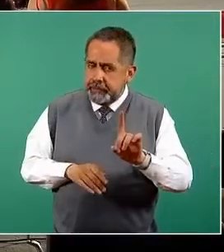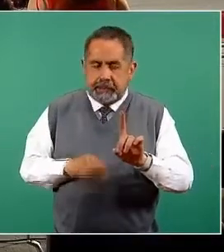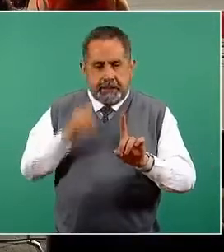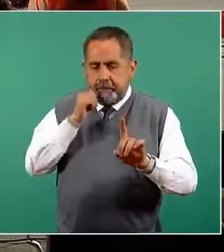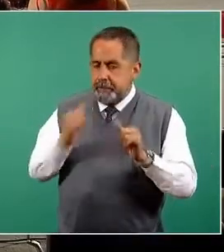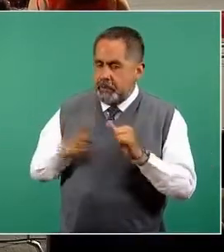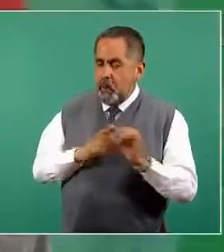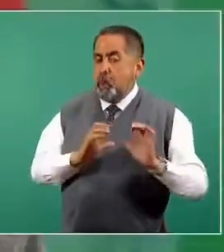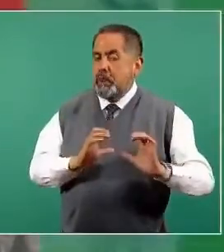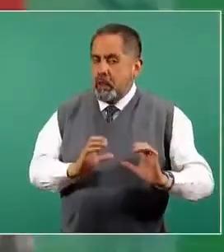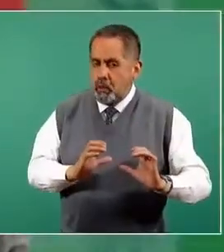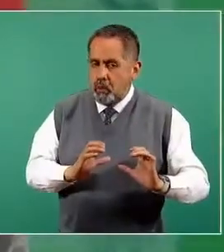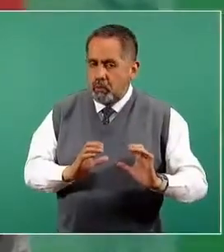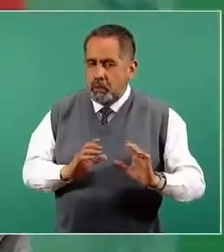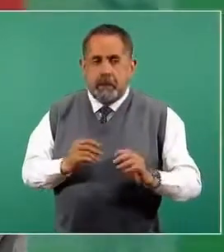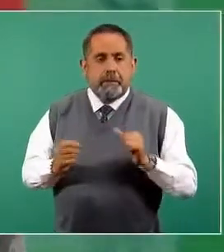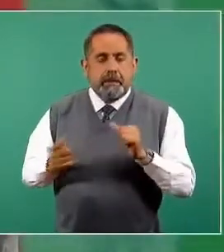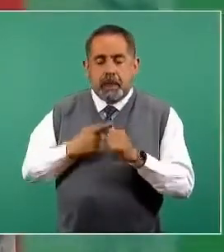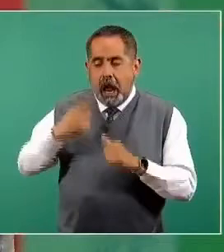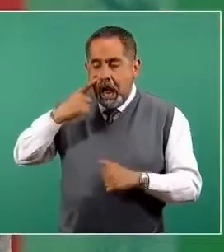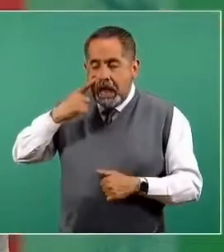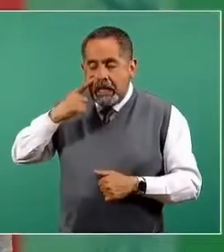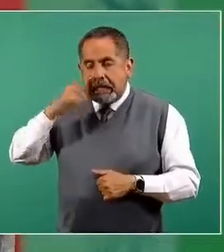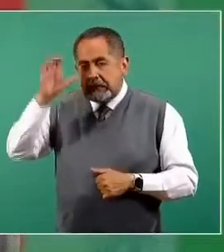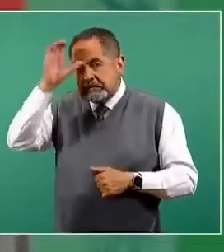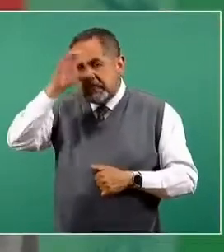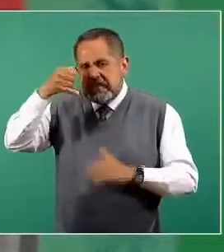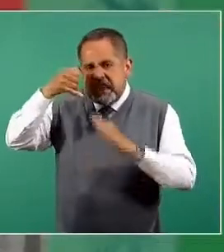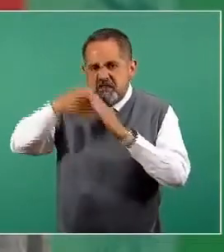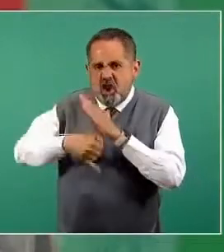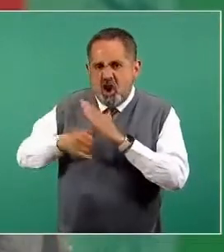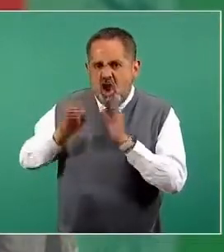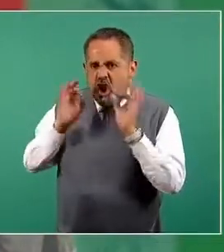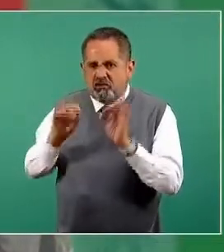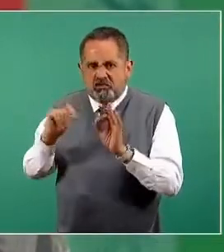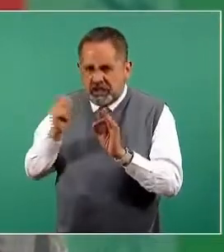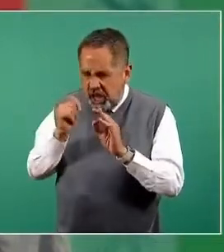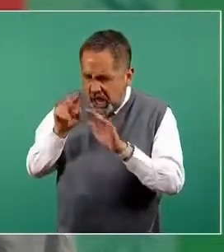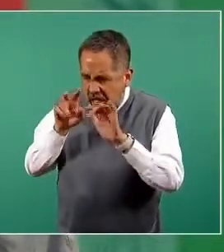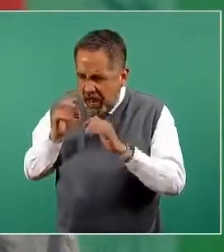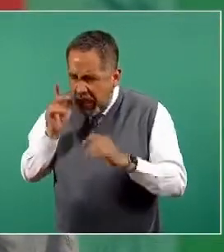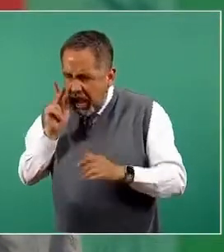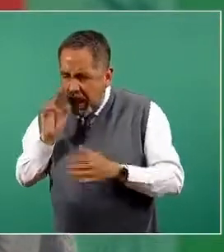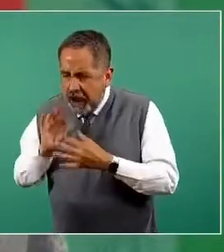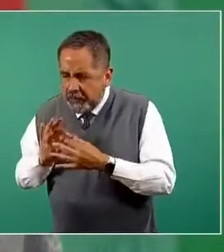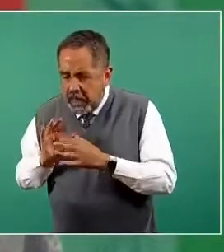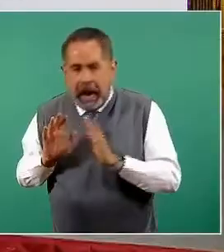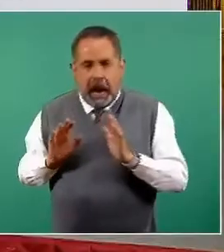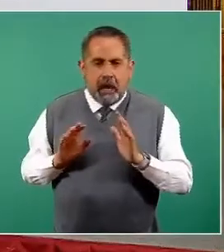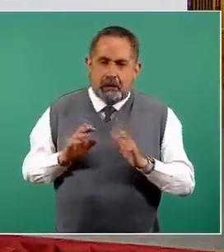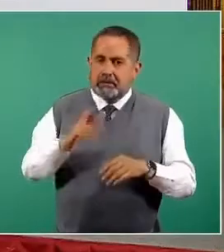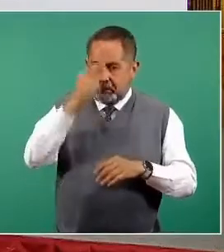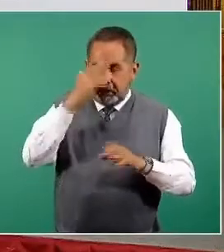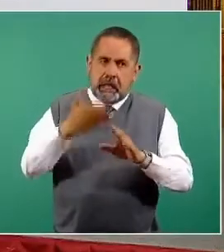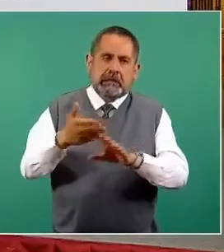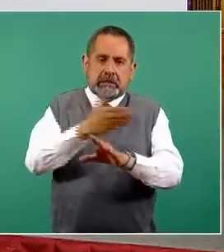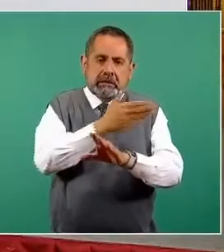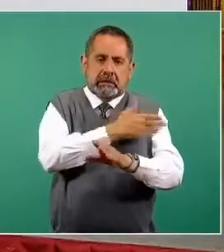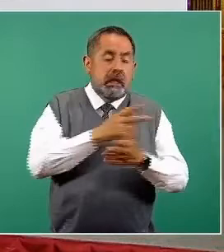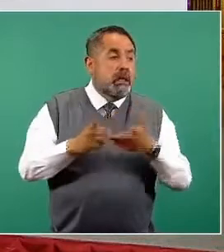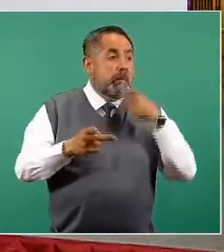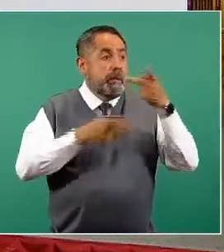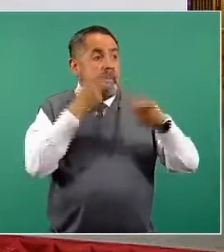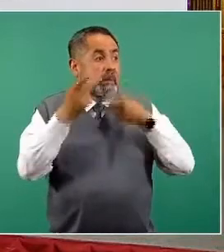la cautela de conocer la información científica o técnica de primera mano. Ya nos ha pasado con múltiples